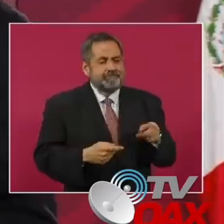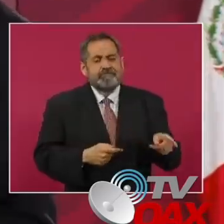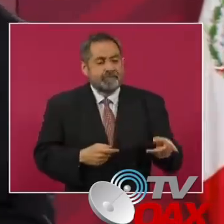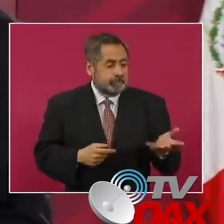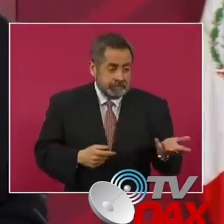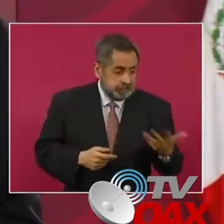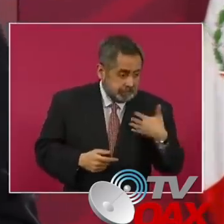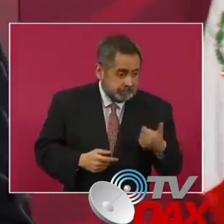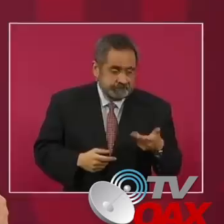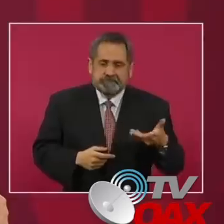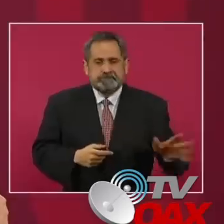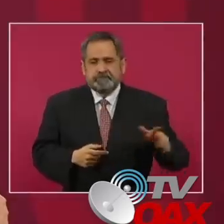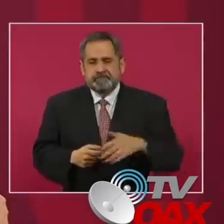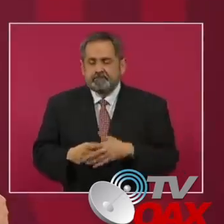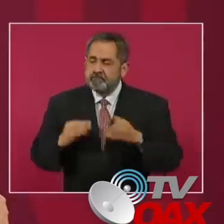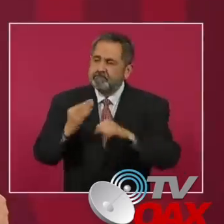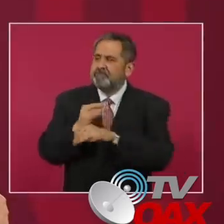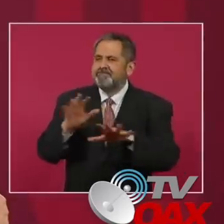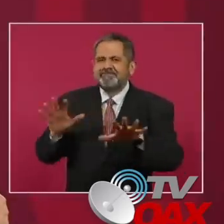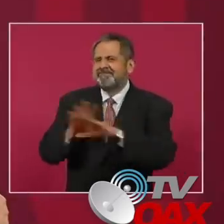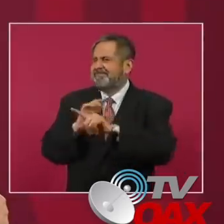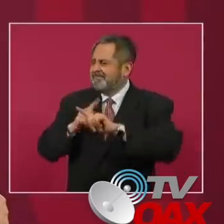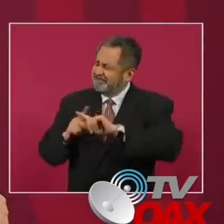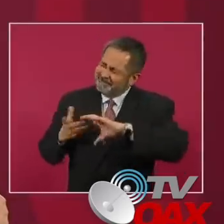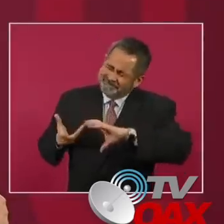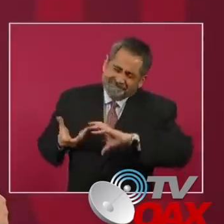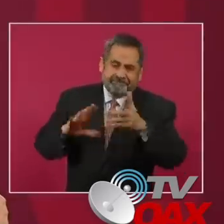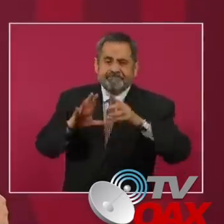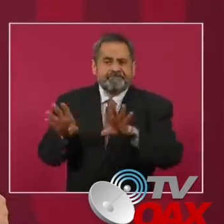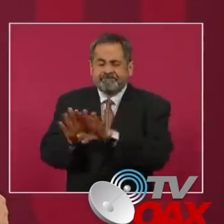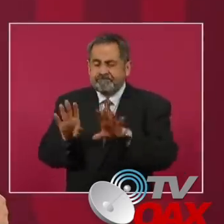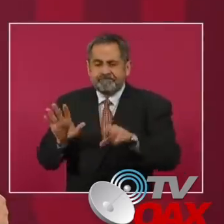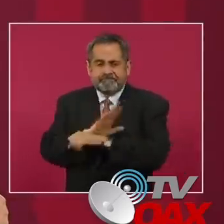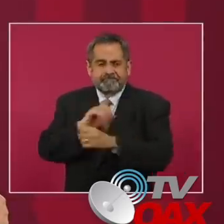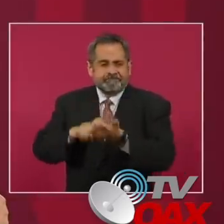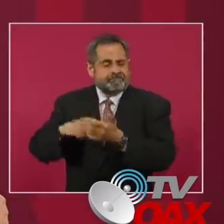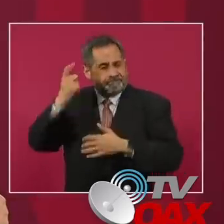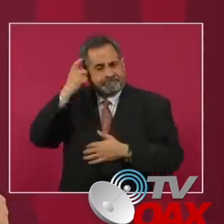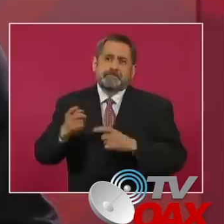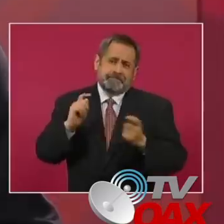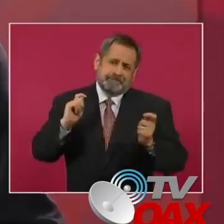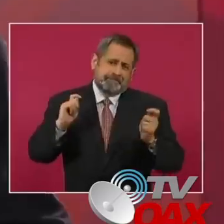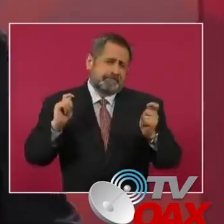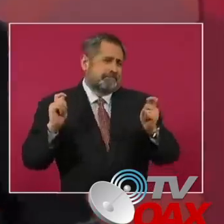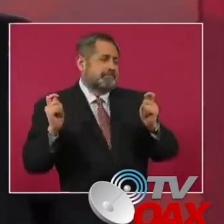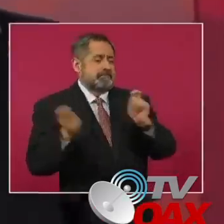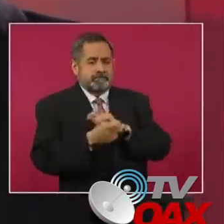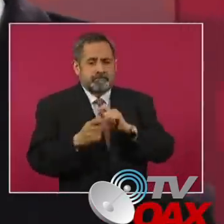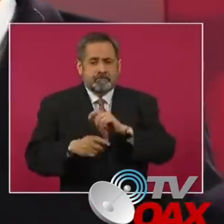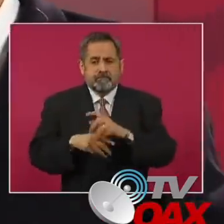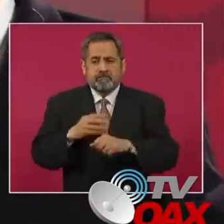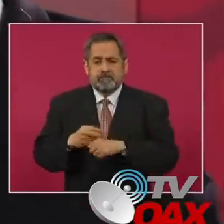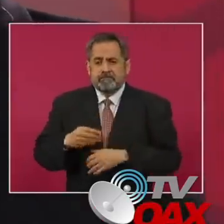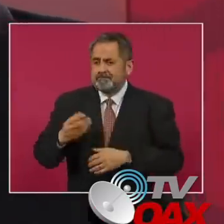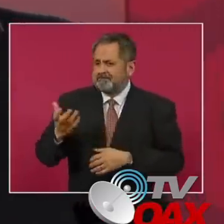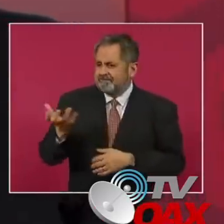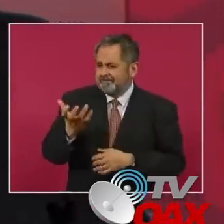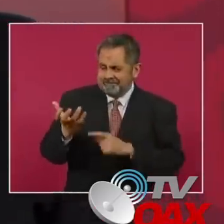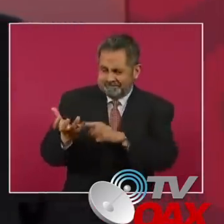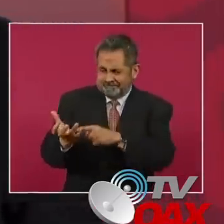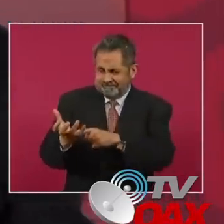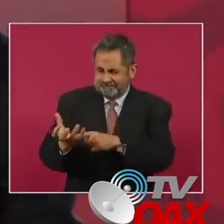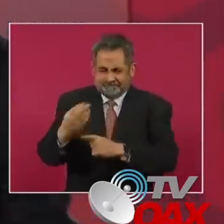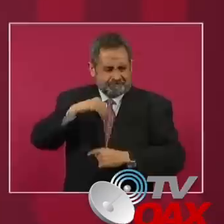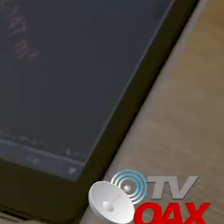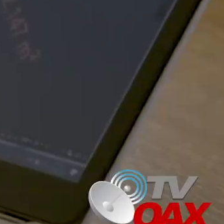es una revolución de las conciencias. La acción es convicción.